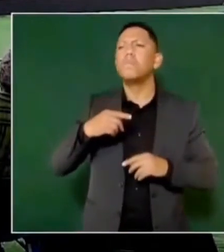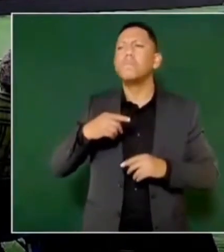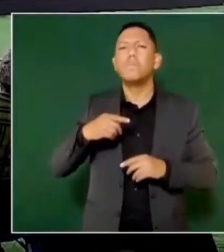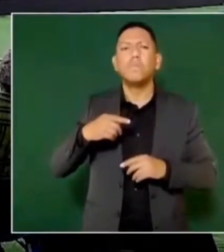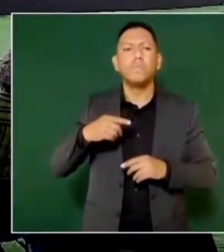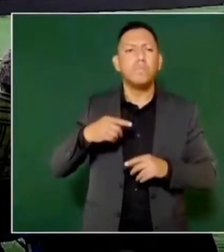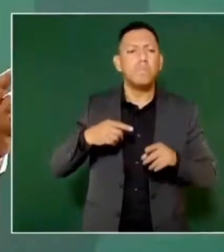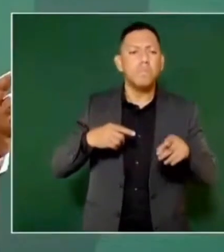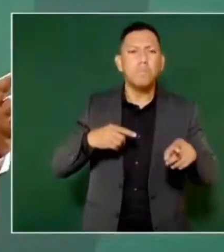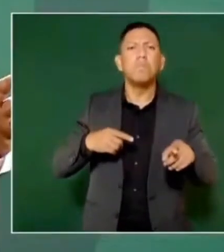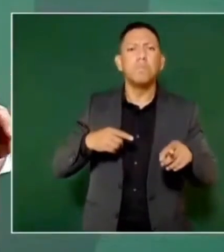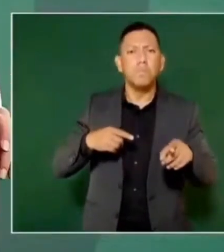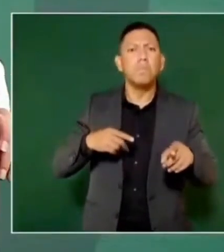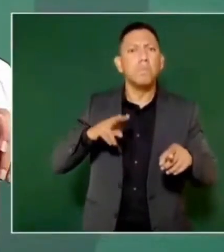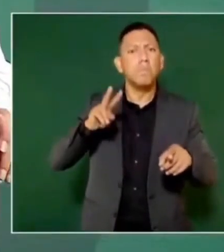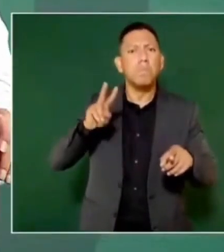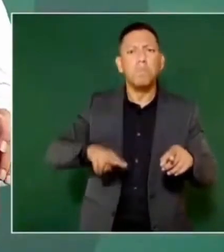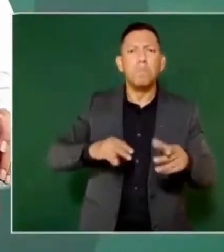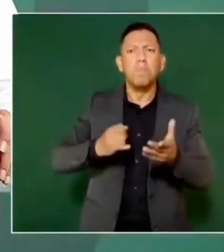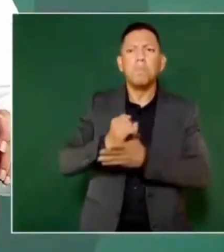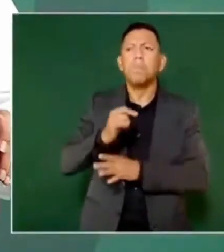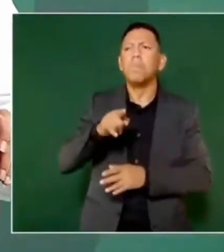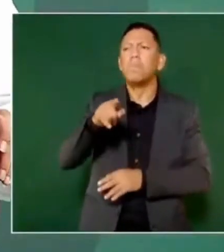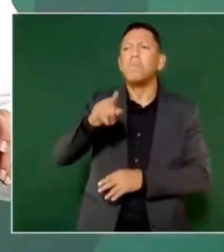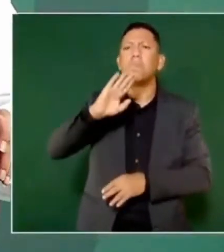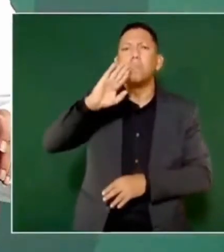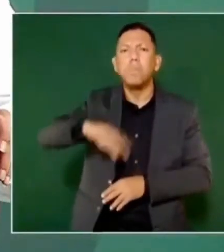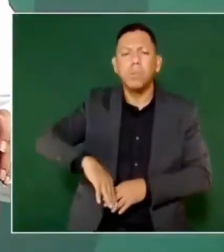Ciudadanos. Bueno, pero